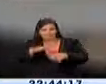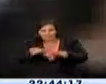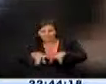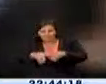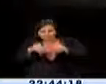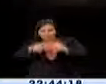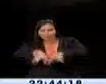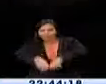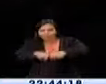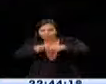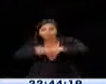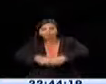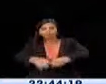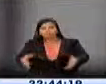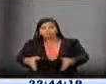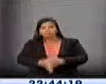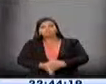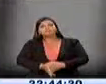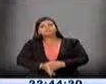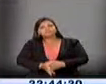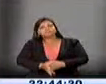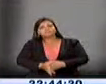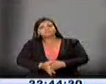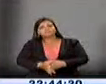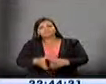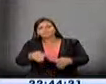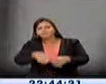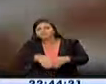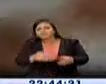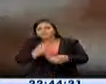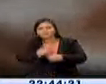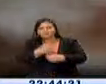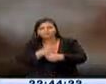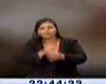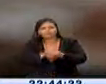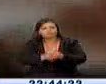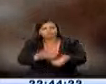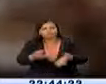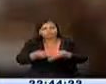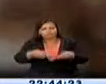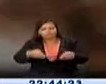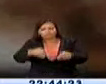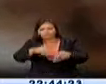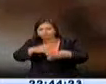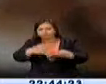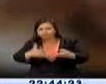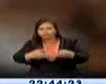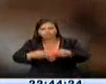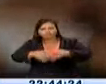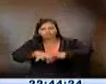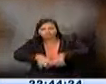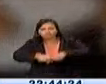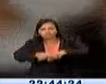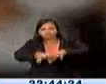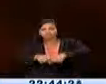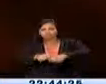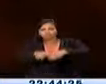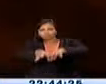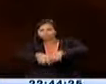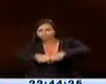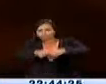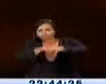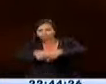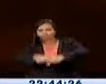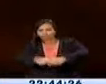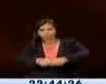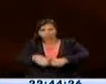una vez que le cosechamos el maíz, guardamos para la elaboración de la harina. Pero eso es, nosotros todavía nuestro maíz